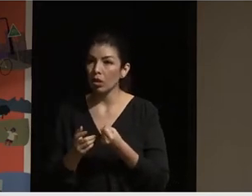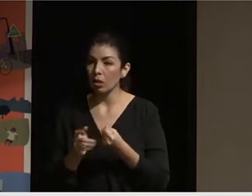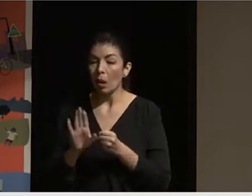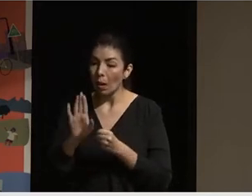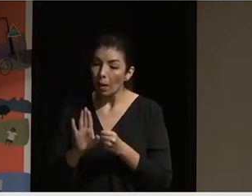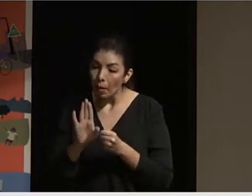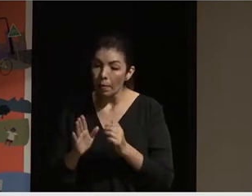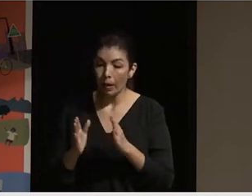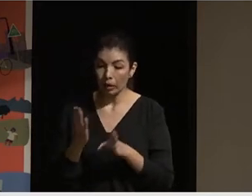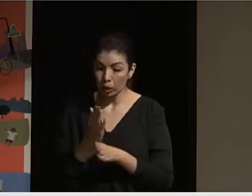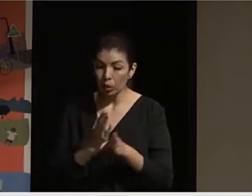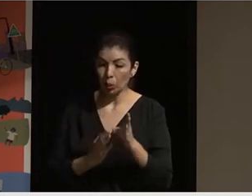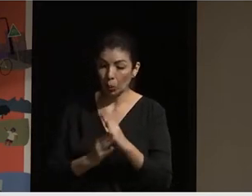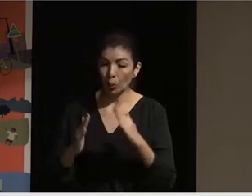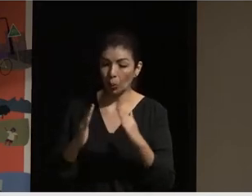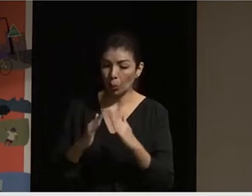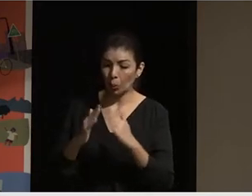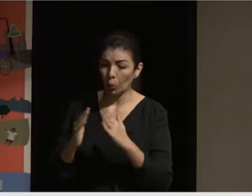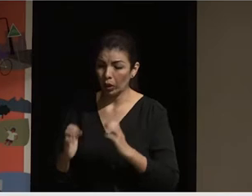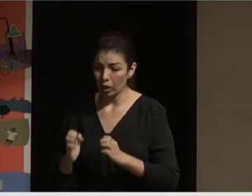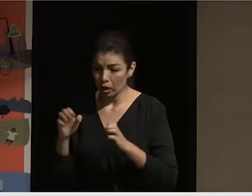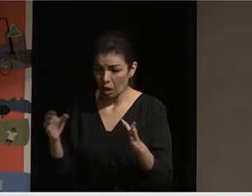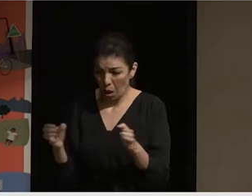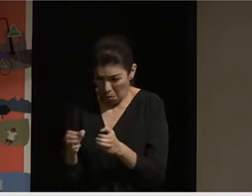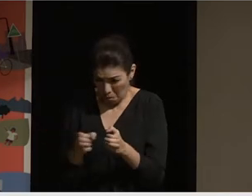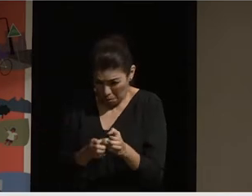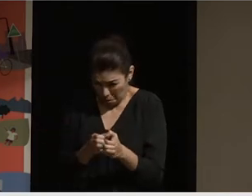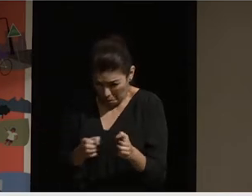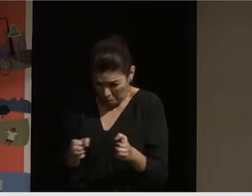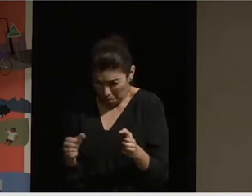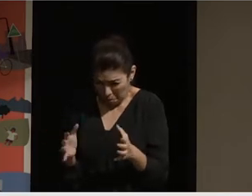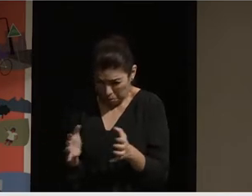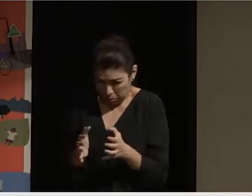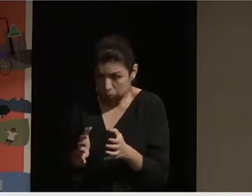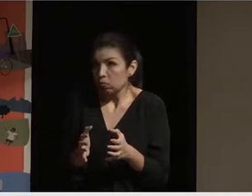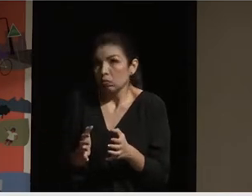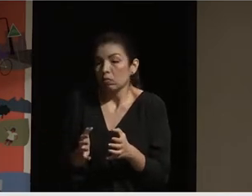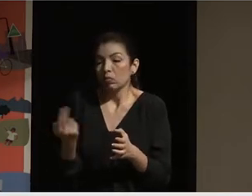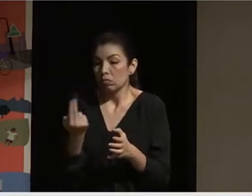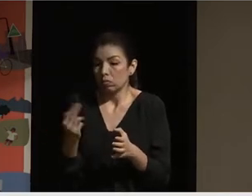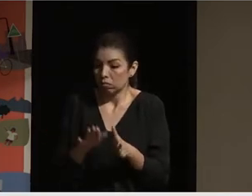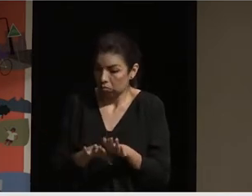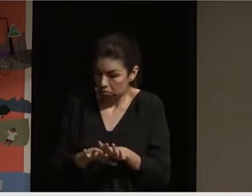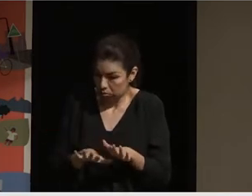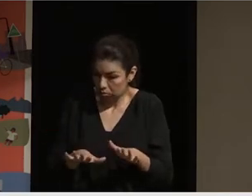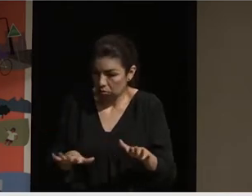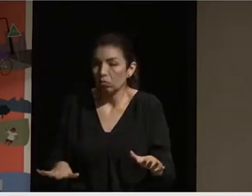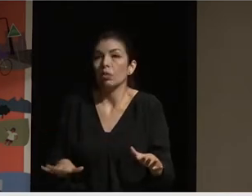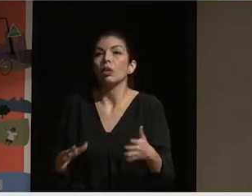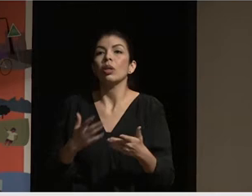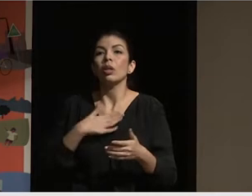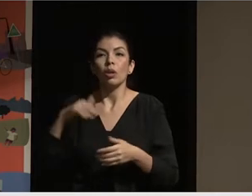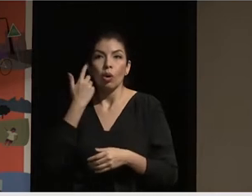movilidad urbana sustentable, qué rol juega este concepto en la gentrificación y en estos procesos que estamos viendo y cómo se van